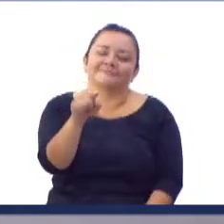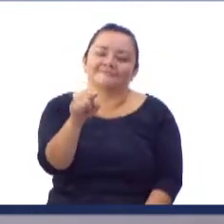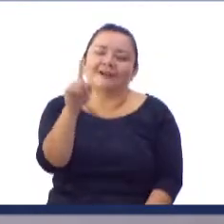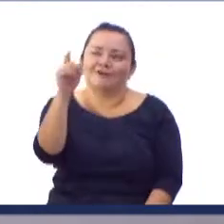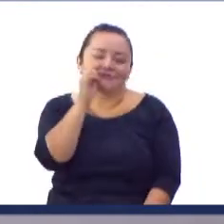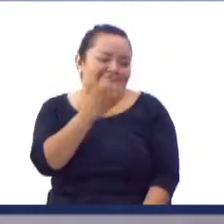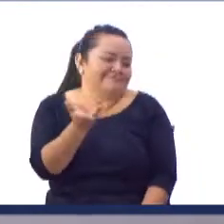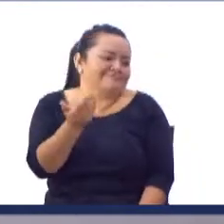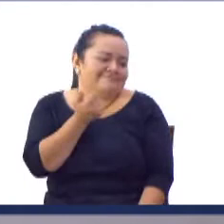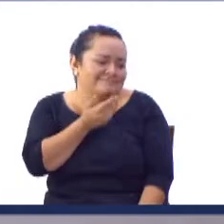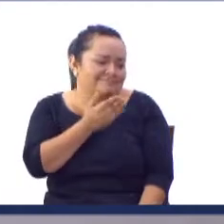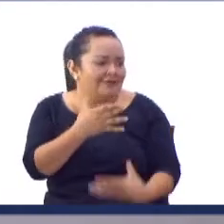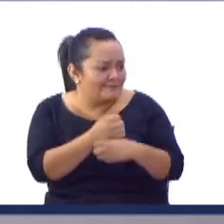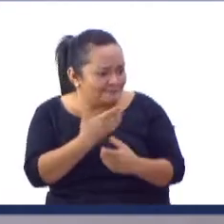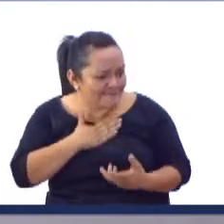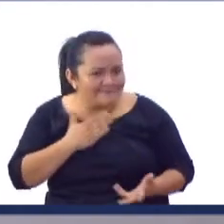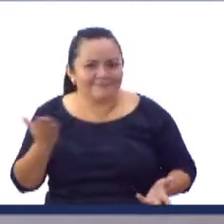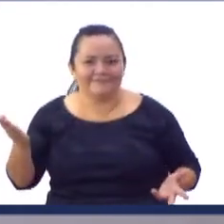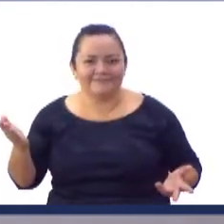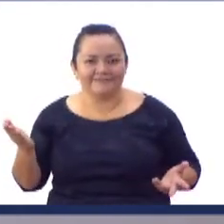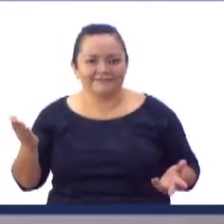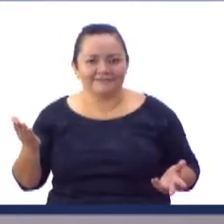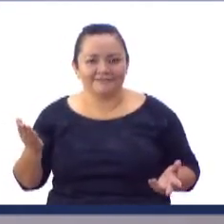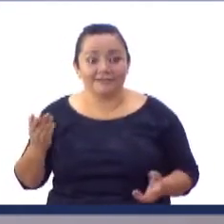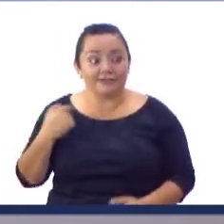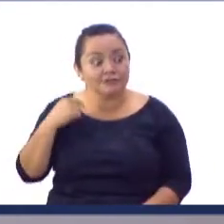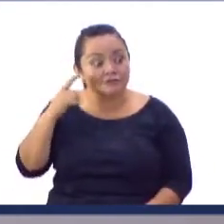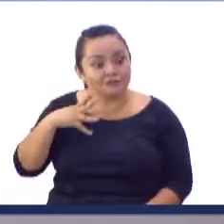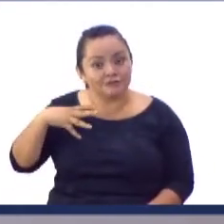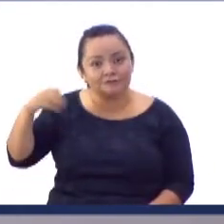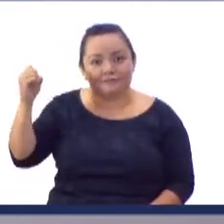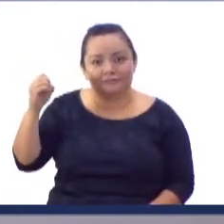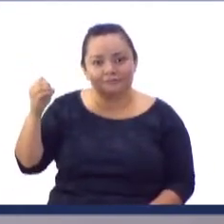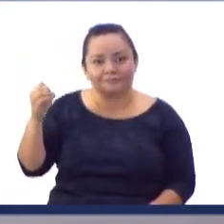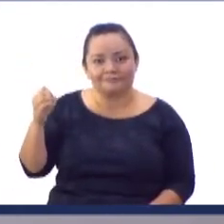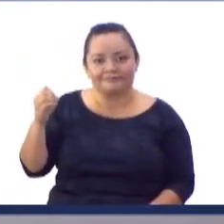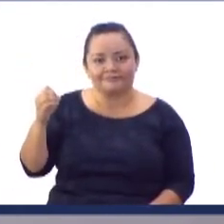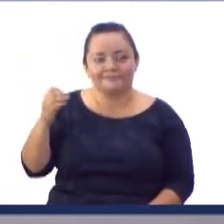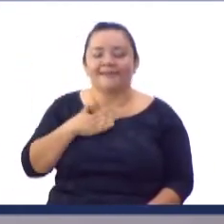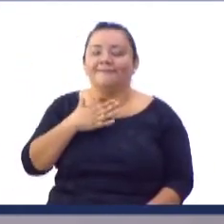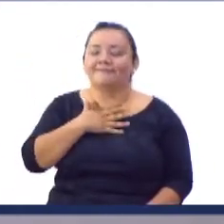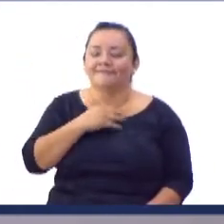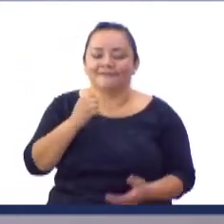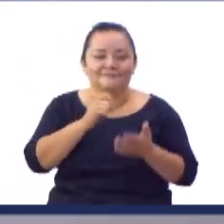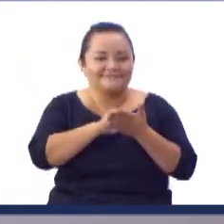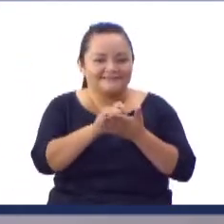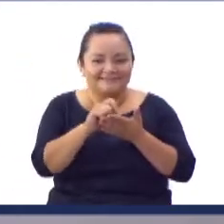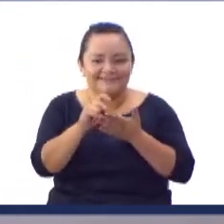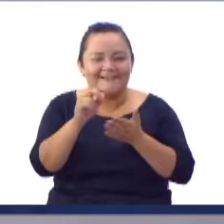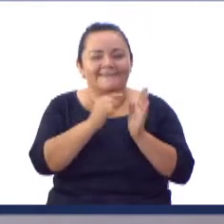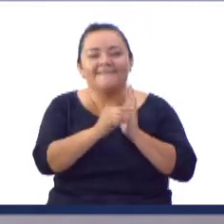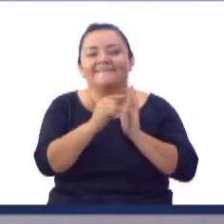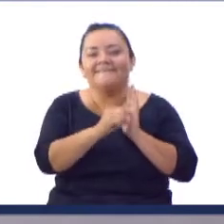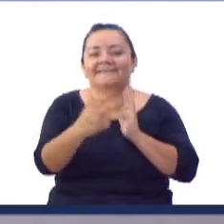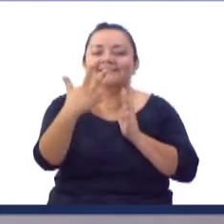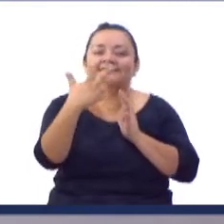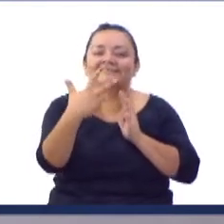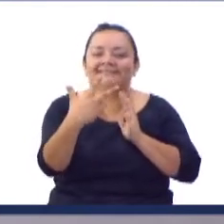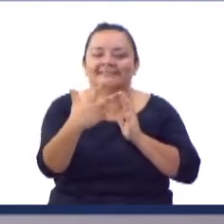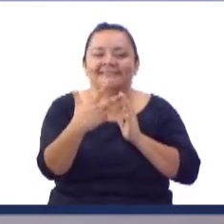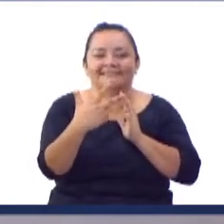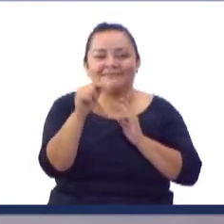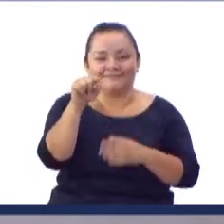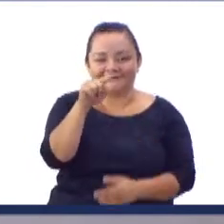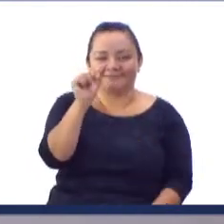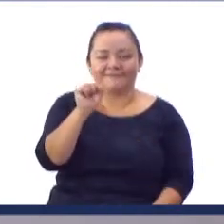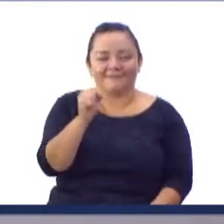míos y cuando yo me fui por eso y ese señor y me encanta quizás que lo que sé que en el versículo 13 para